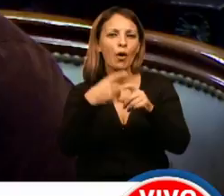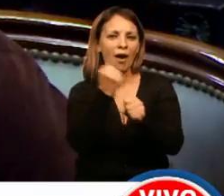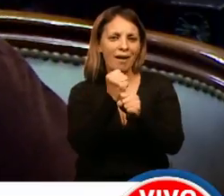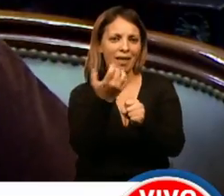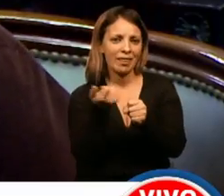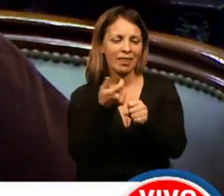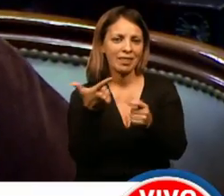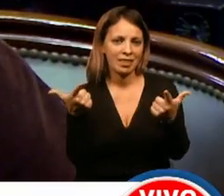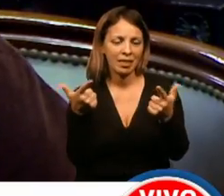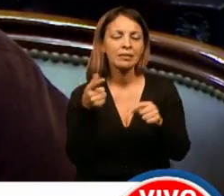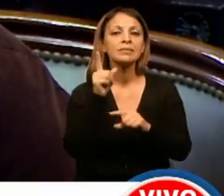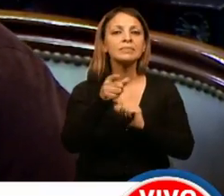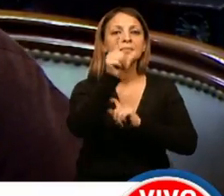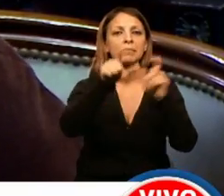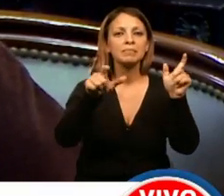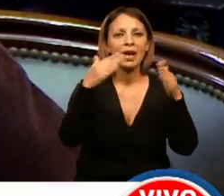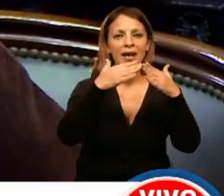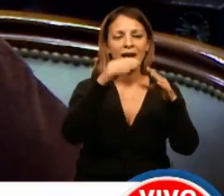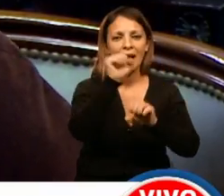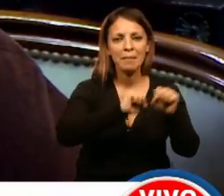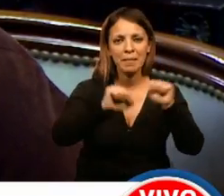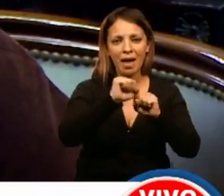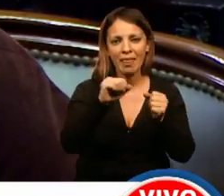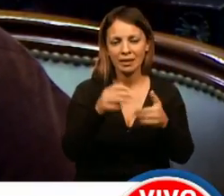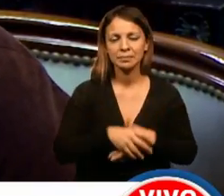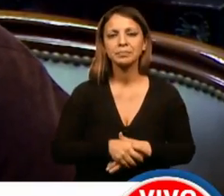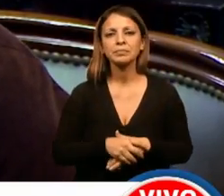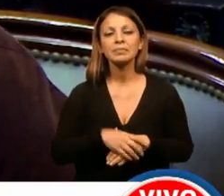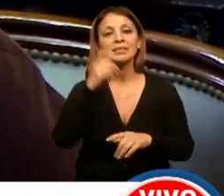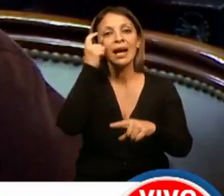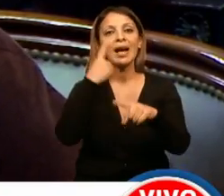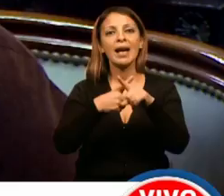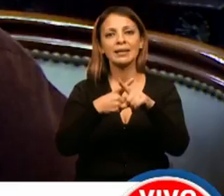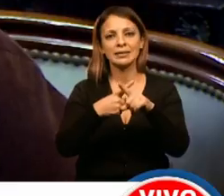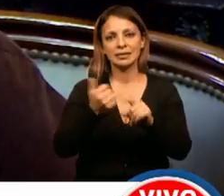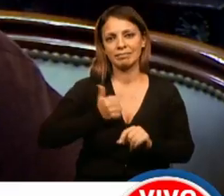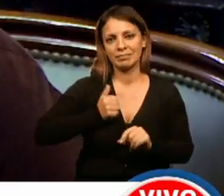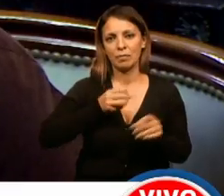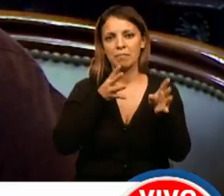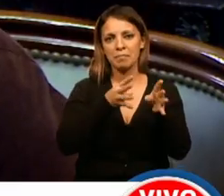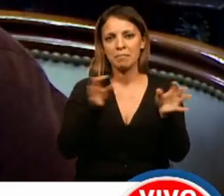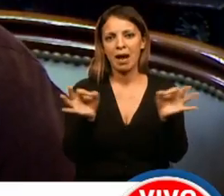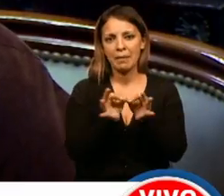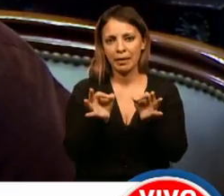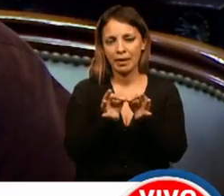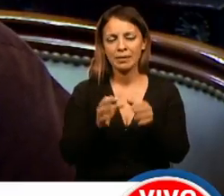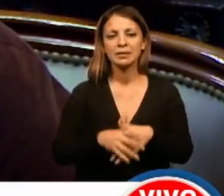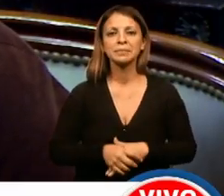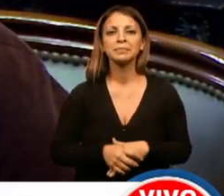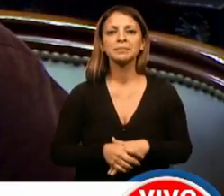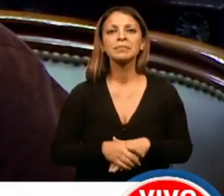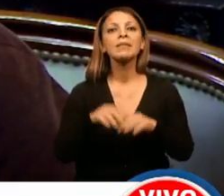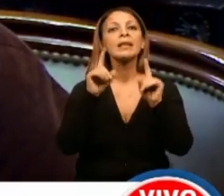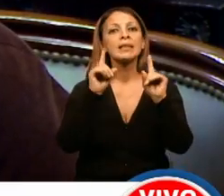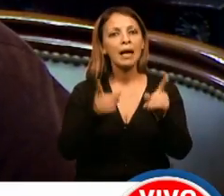empleada de casas también los excombatientes de malvinas y también se